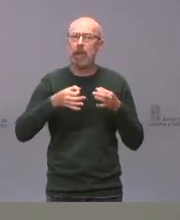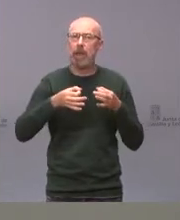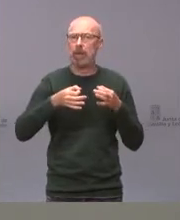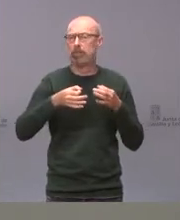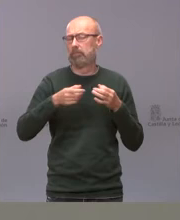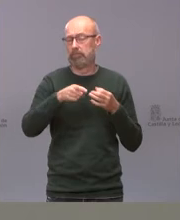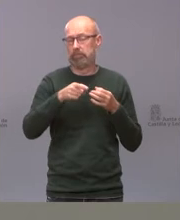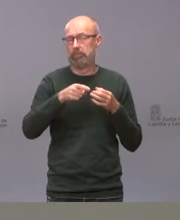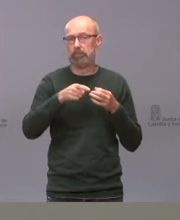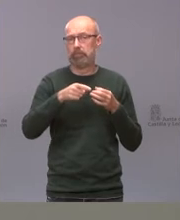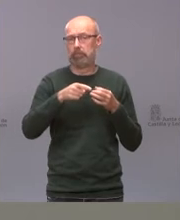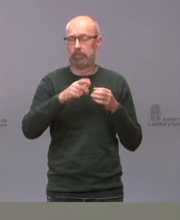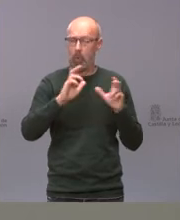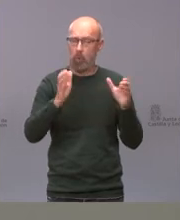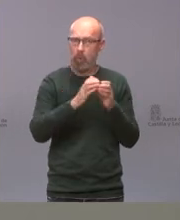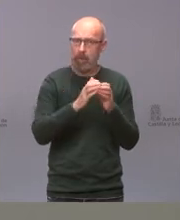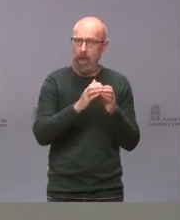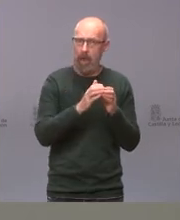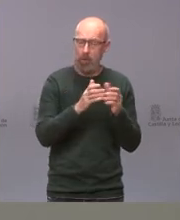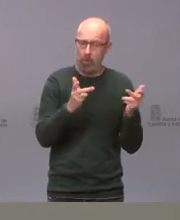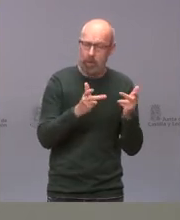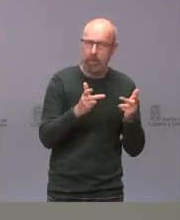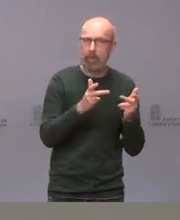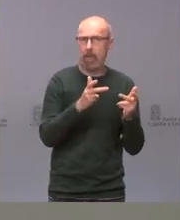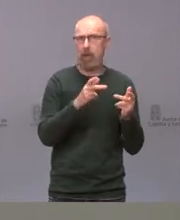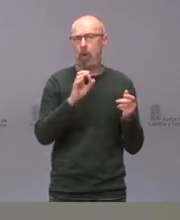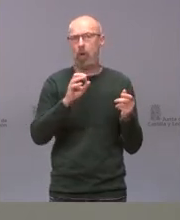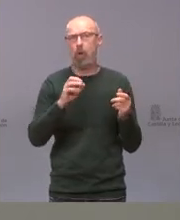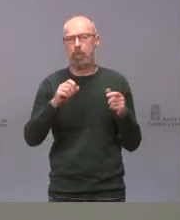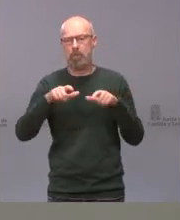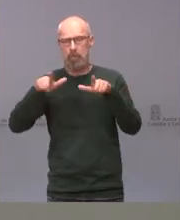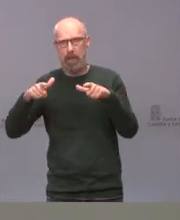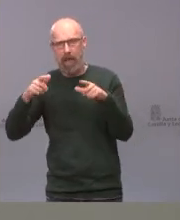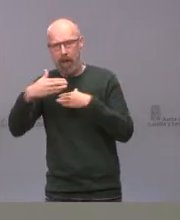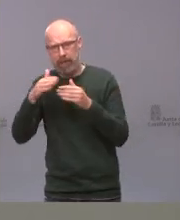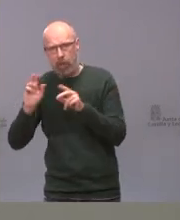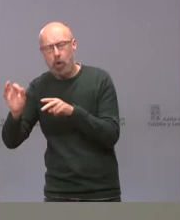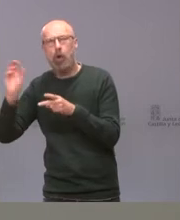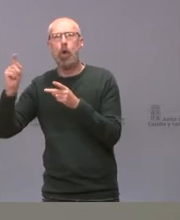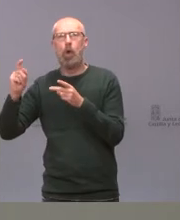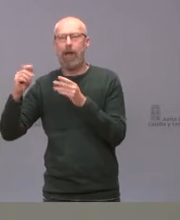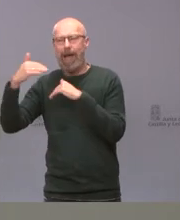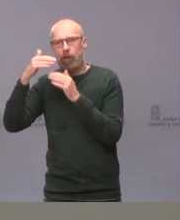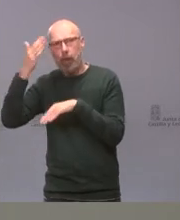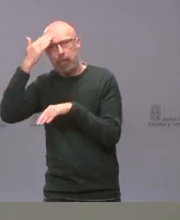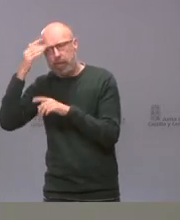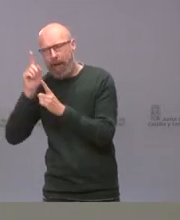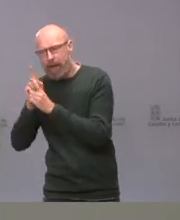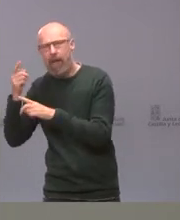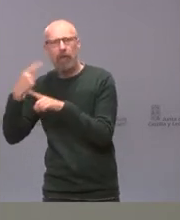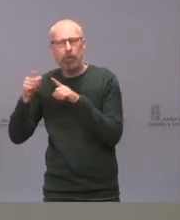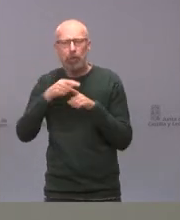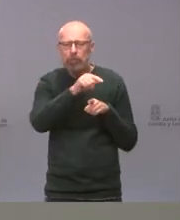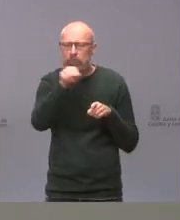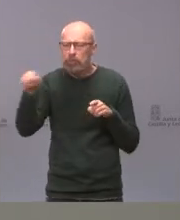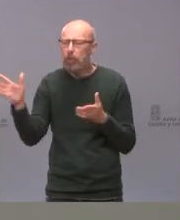desde las unidades de críticos en plantas, en urgencias, en atención primaria, ha sido extraordinaria. Y todas las nuevas medidas, como